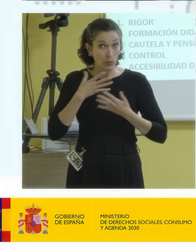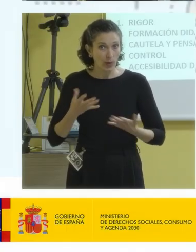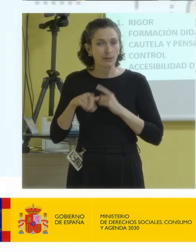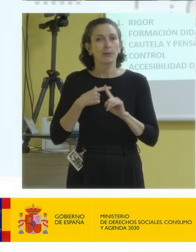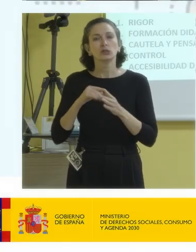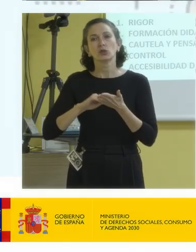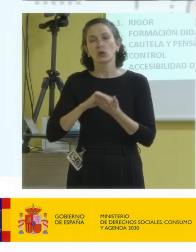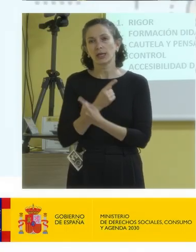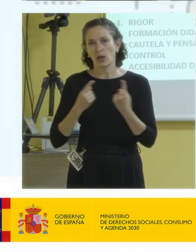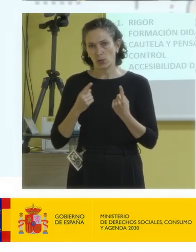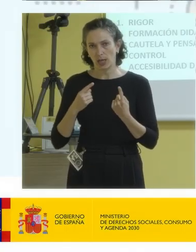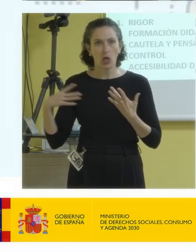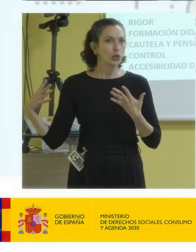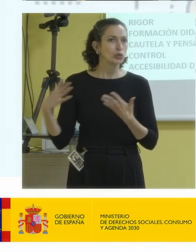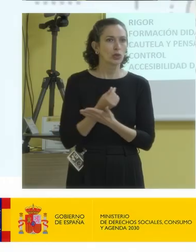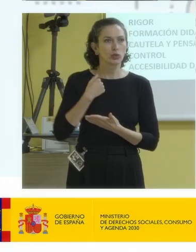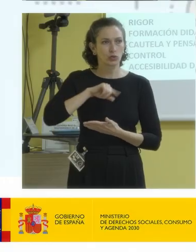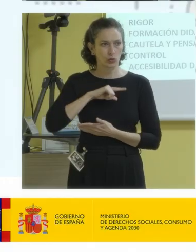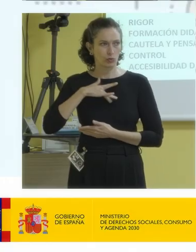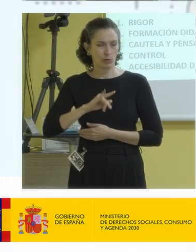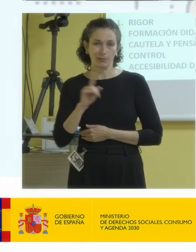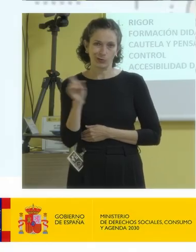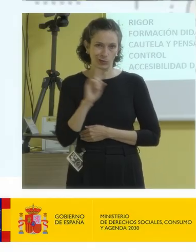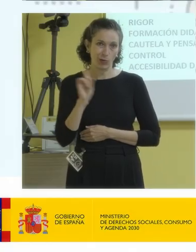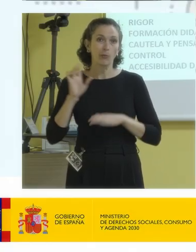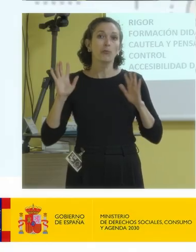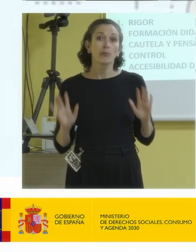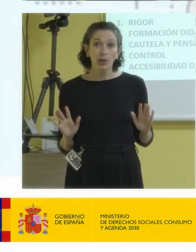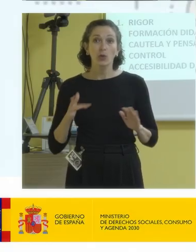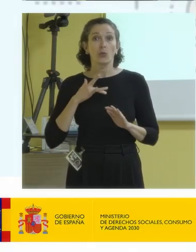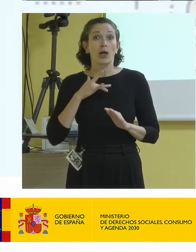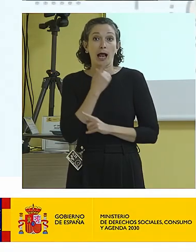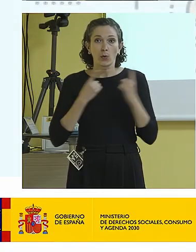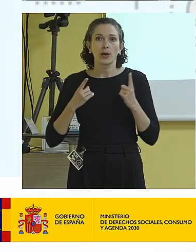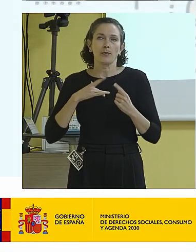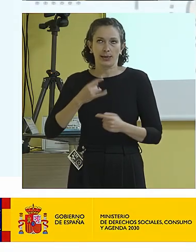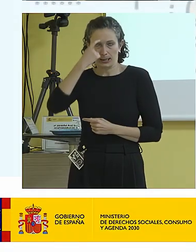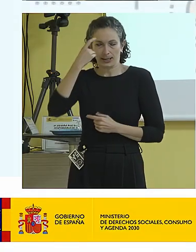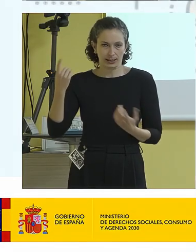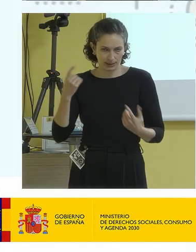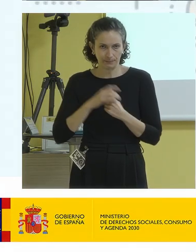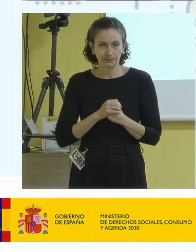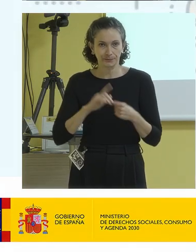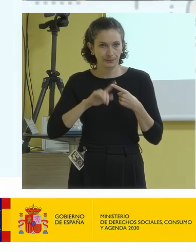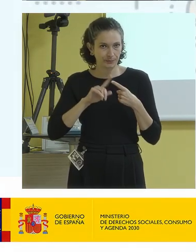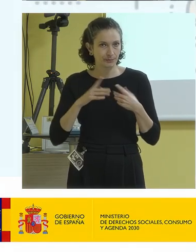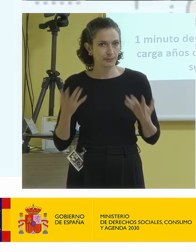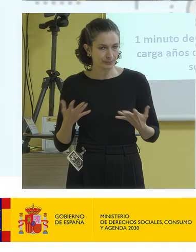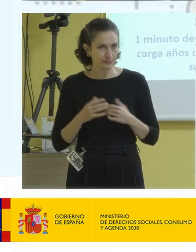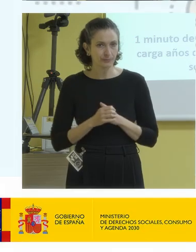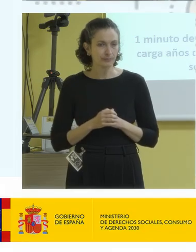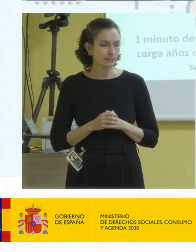cuenta. No todas están en nuestro tejado, cuidado, pero sí por lo menos algunas las podemos tener en cuenta. La primera es que